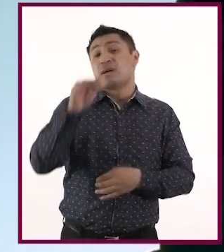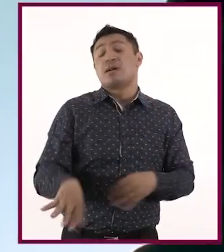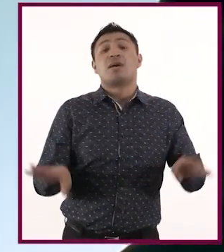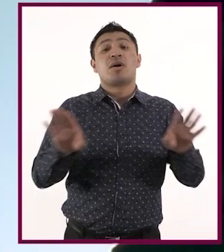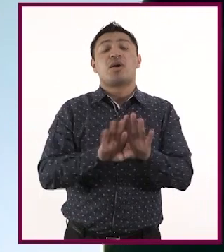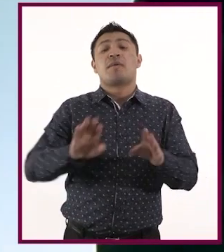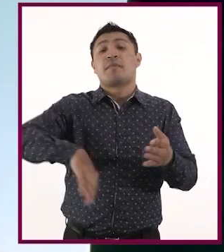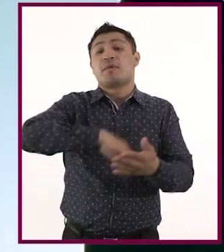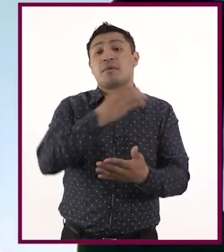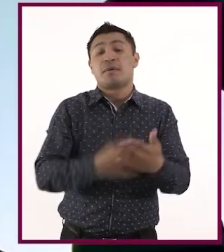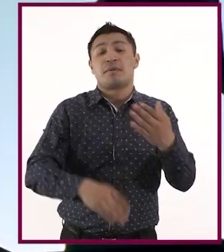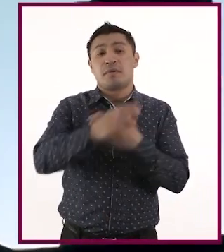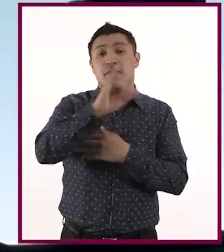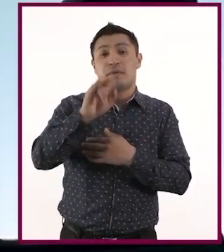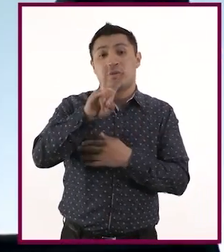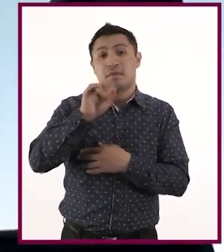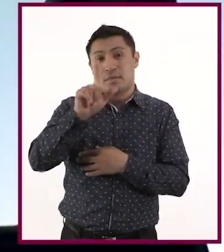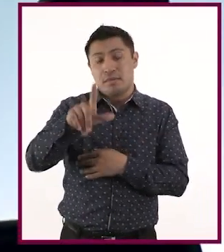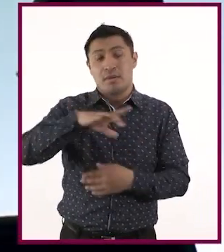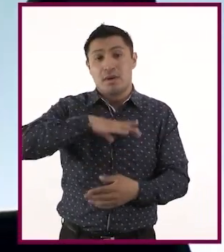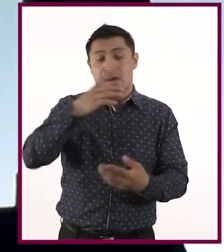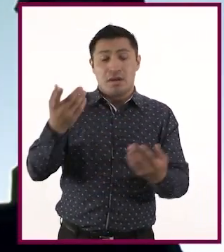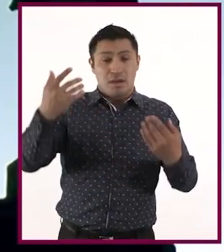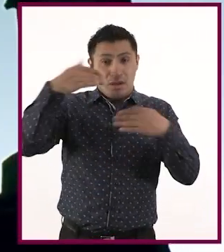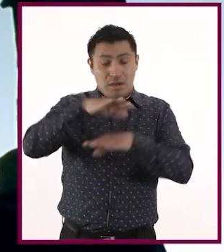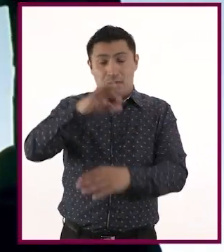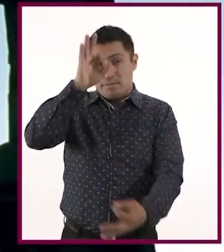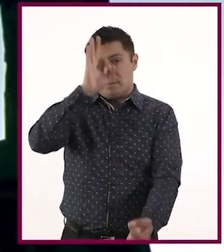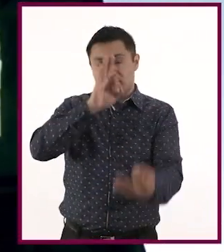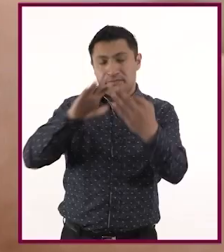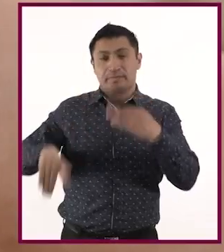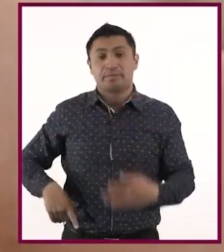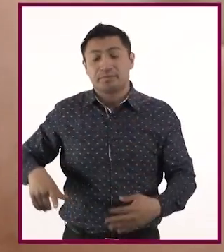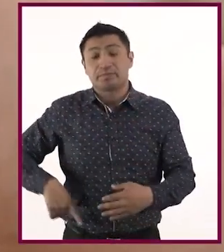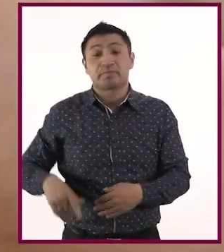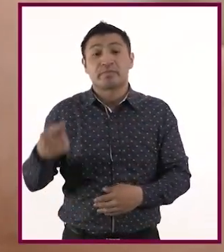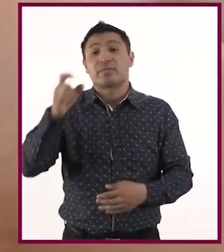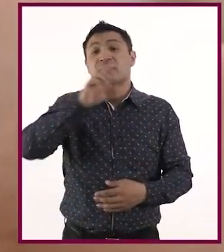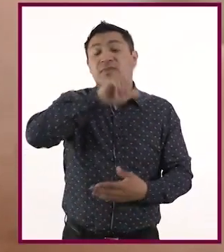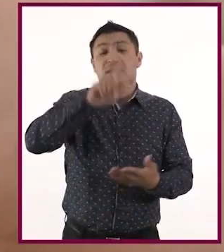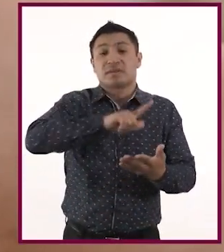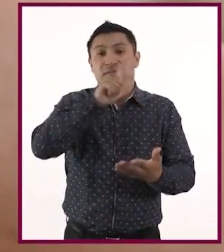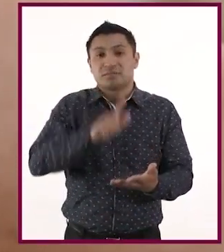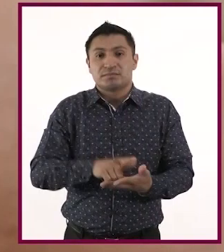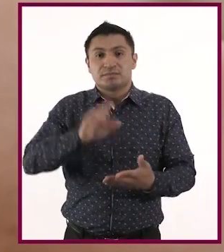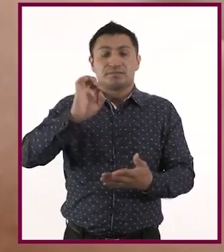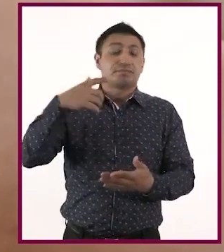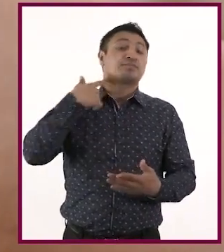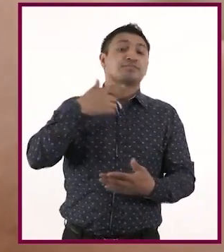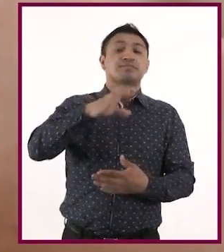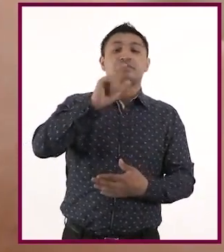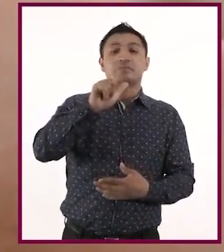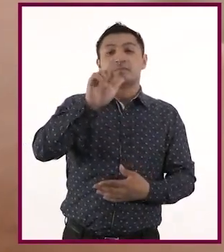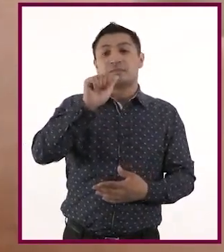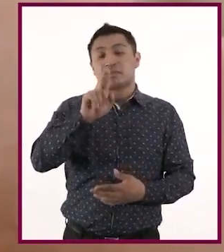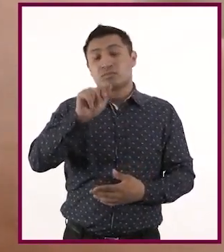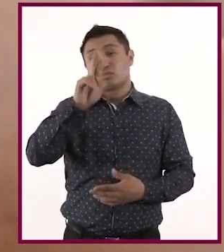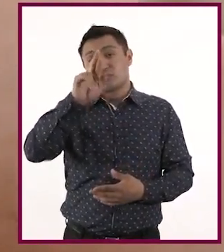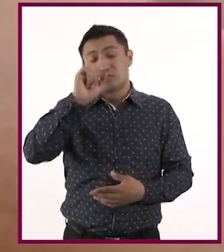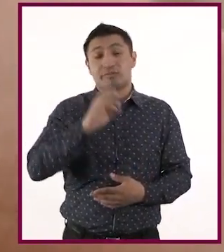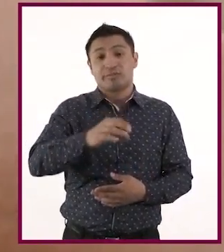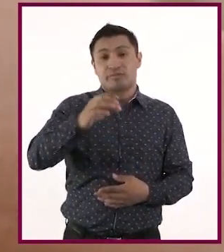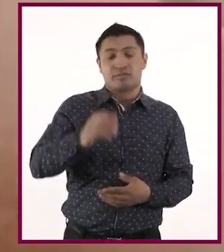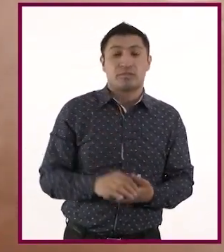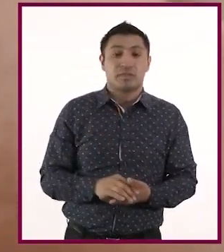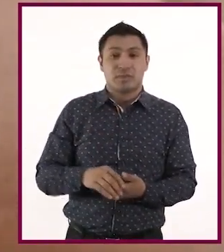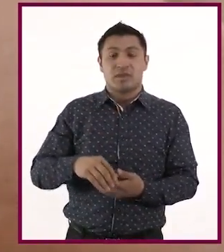un contrato civil ante el estado. La ley de exclaustración de monjas y frailes. Se prohibió la existencia